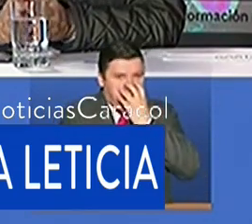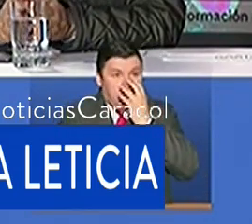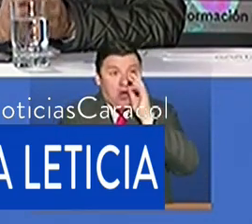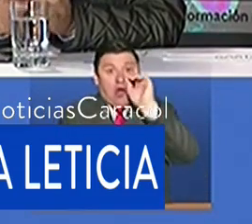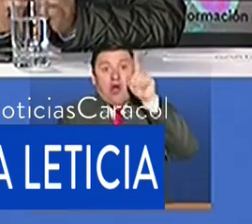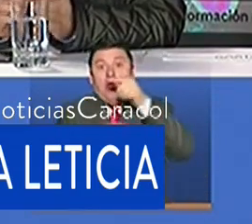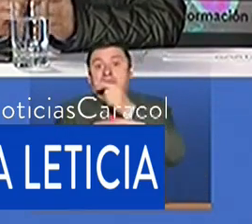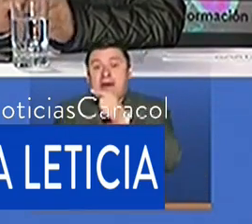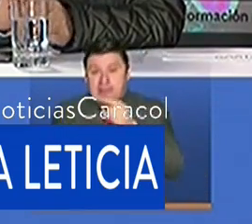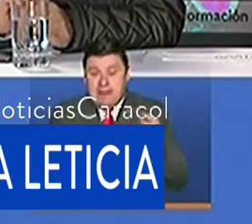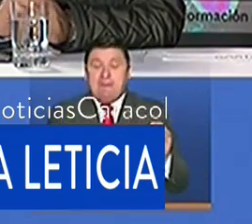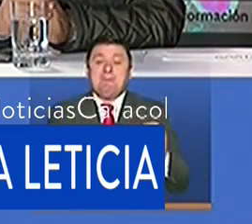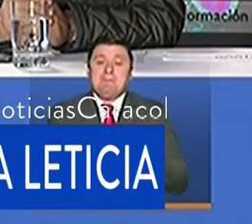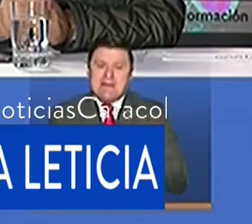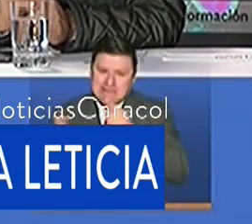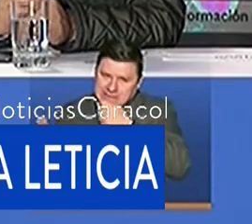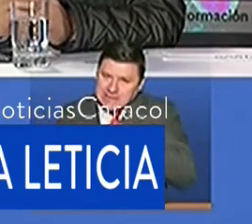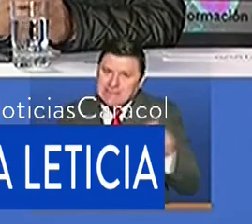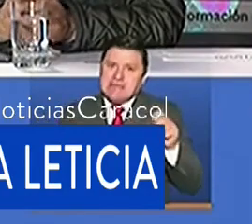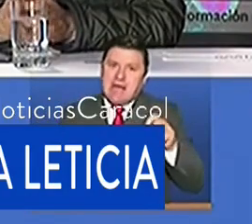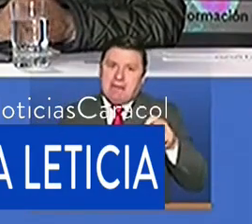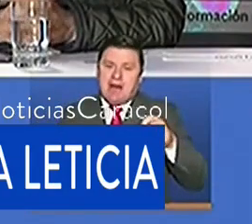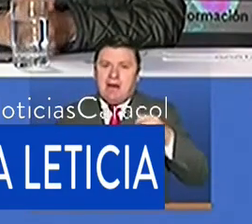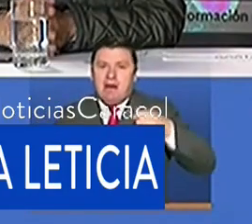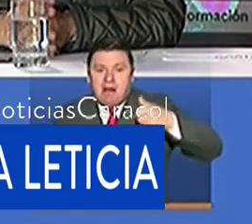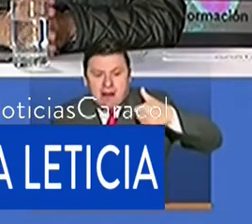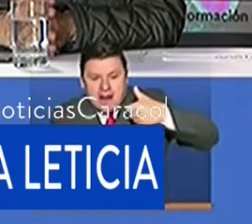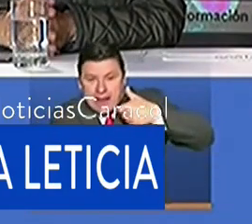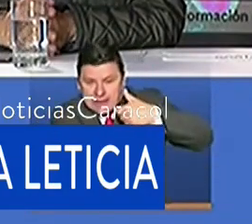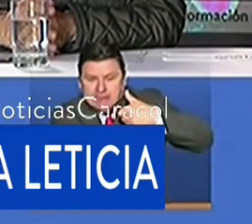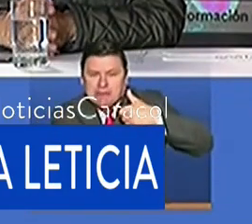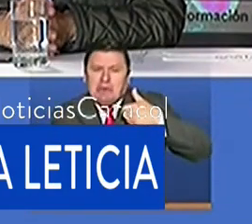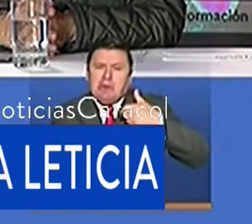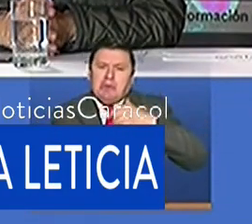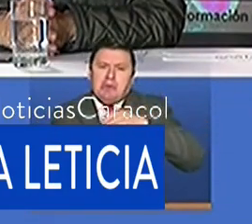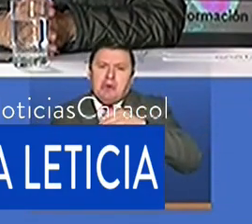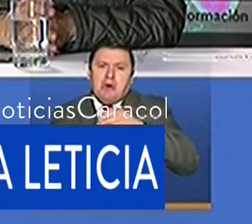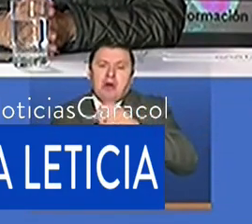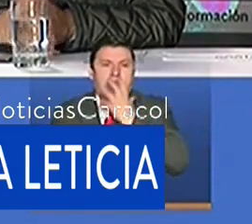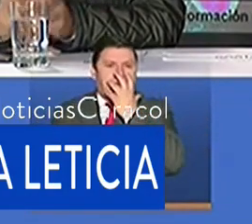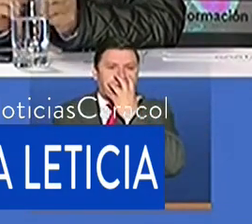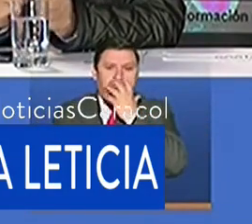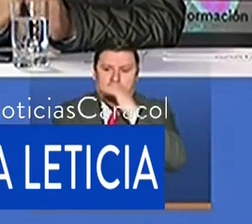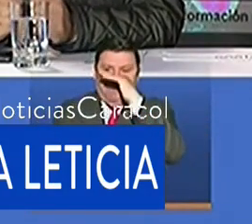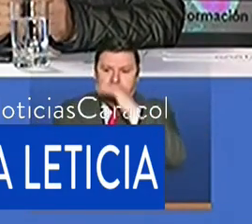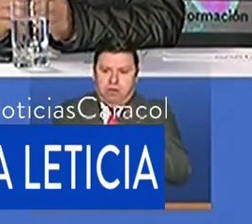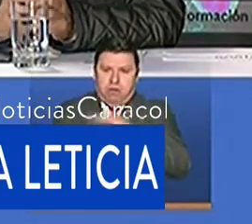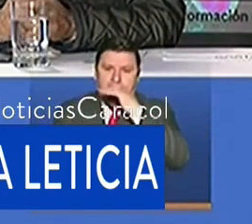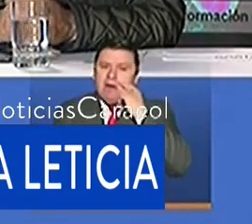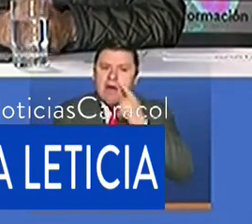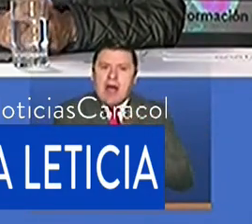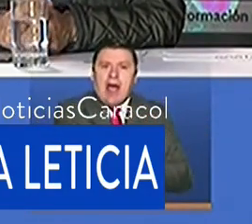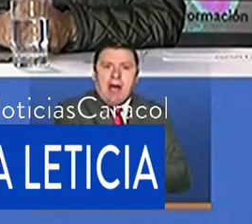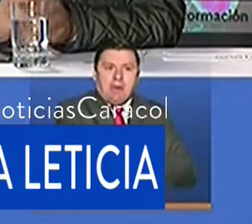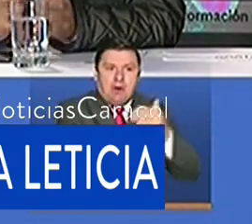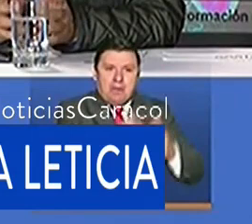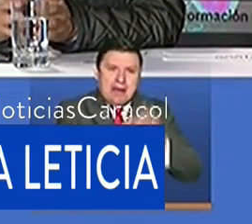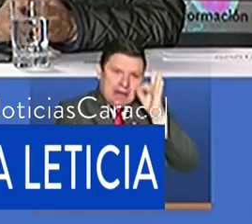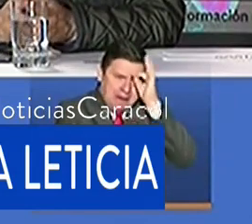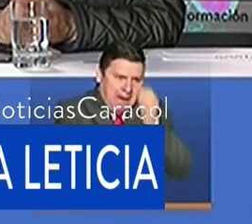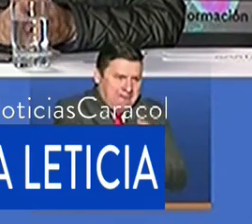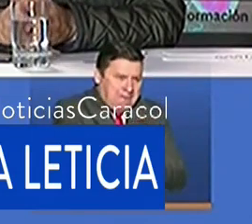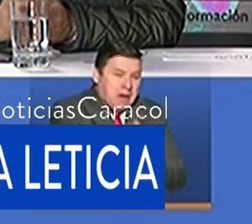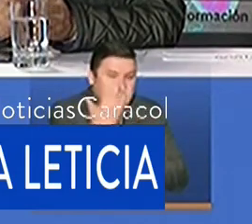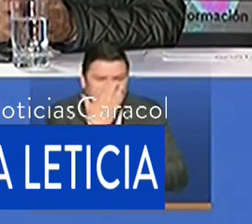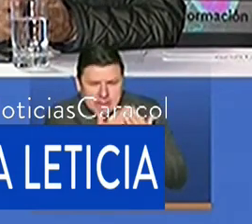semana entrante vamos a llevar a Leticia ya un compresor de aire para apoyar el proceso y estamos